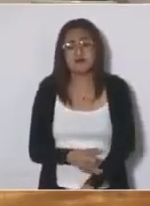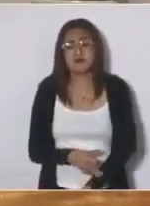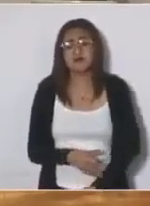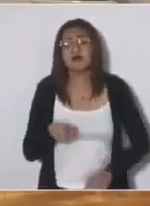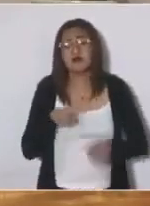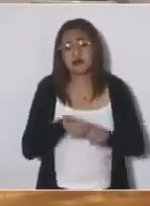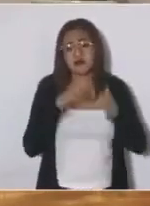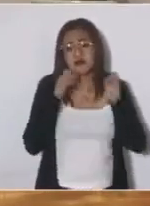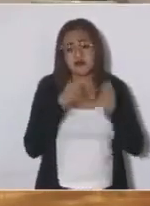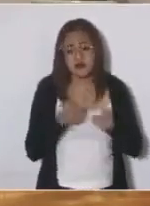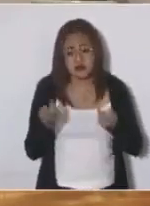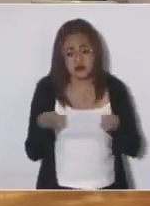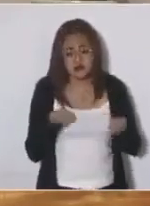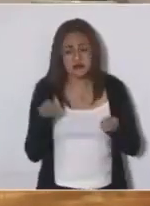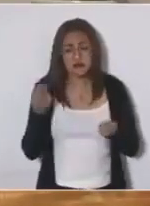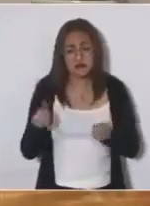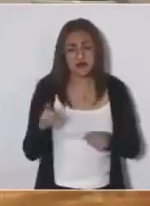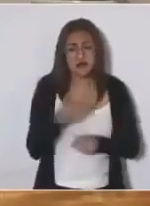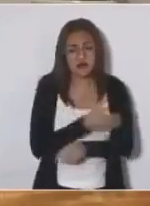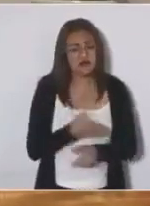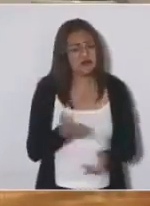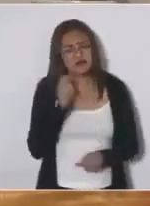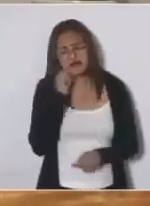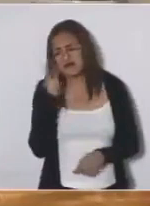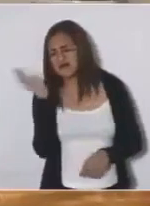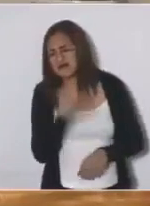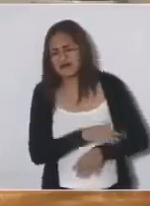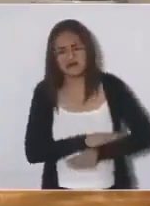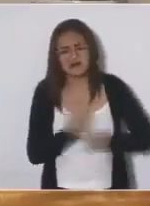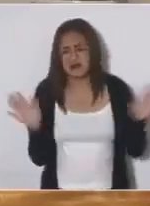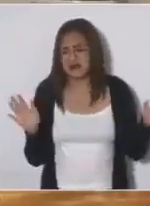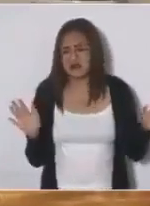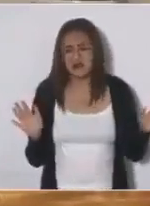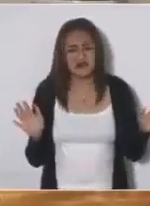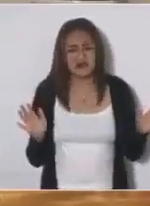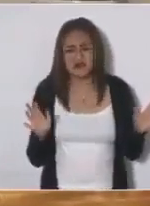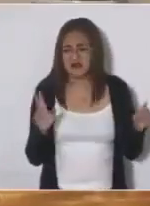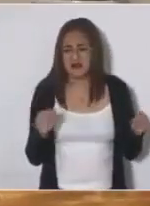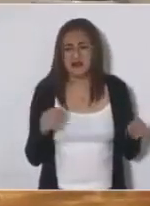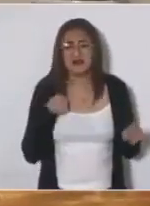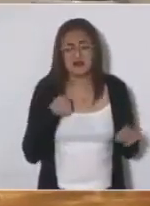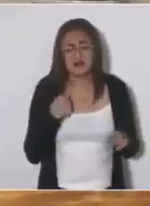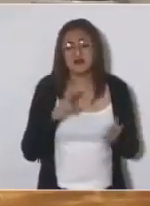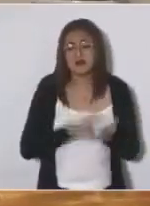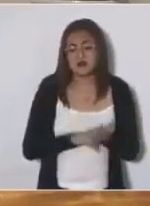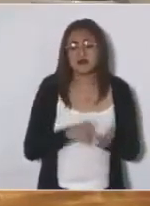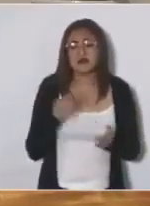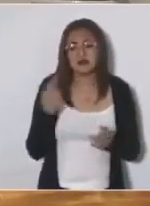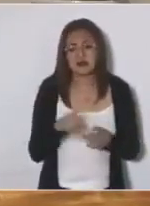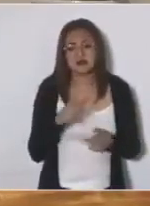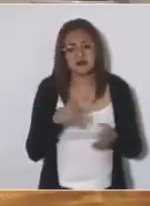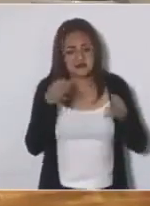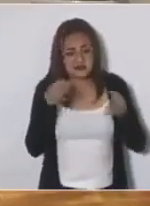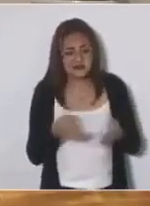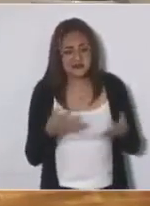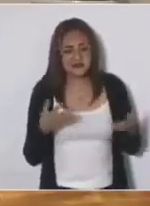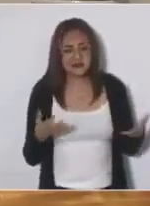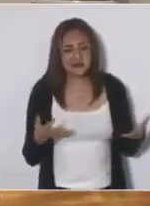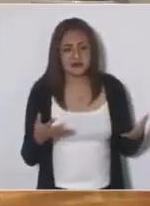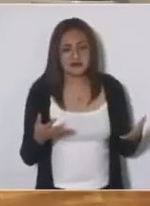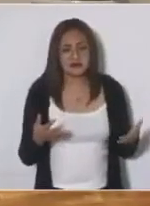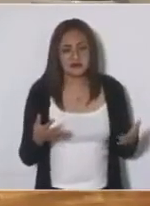créeme que yo lo valoro en su exacta exacta dimensión en su exacta